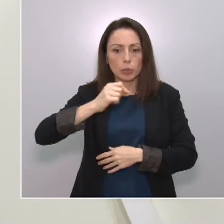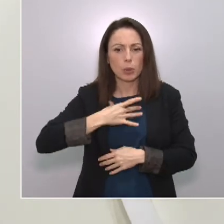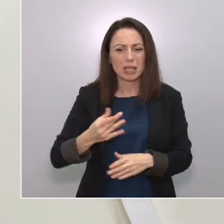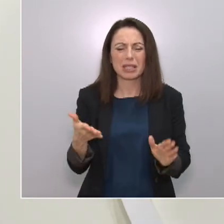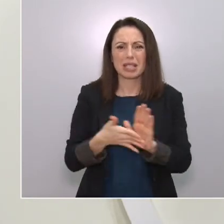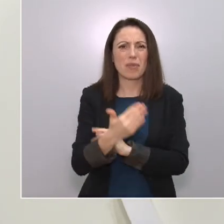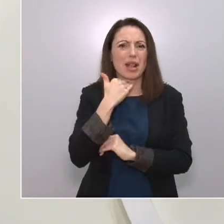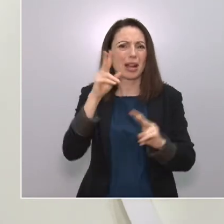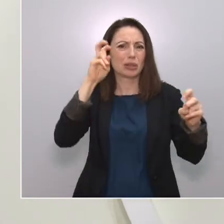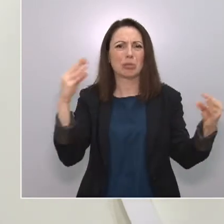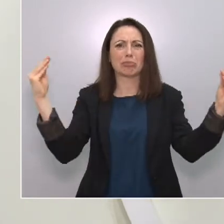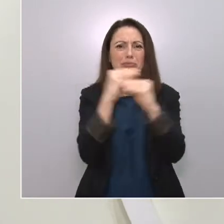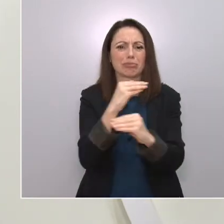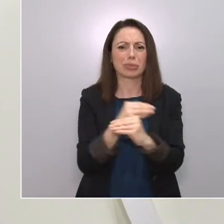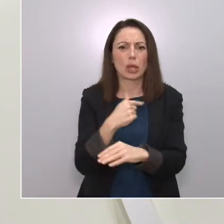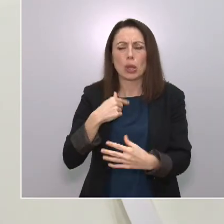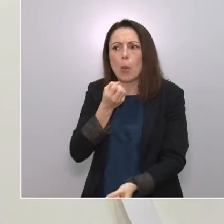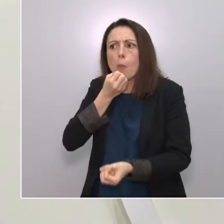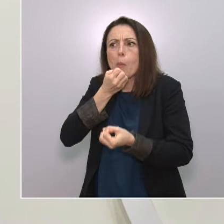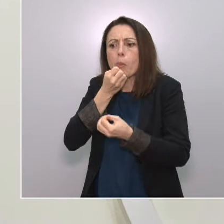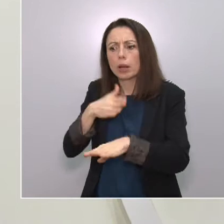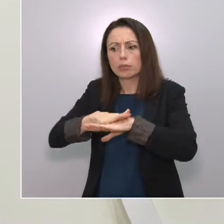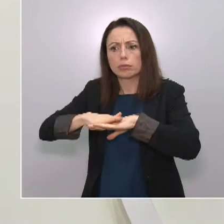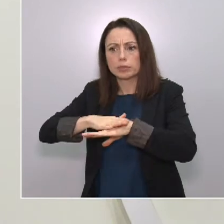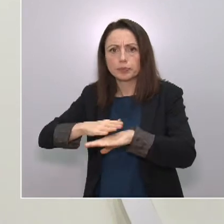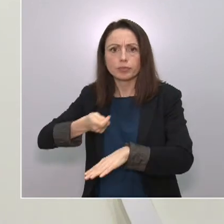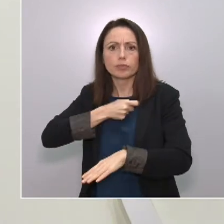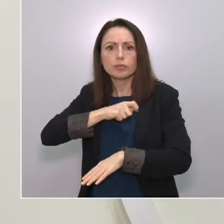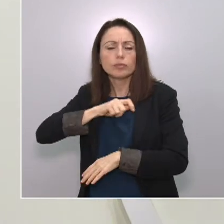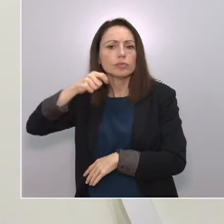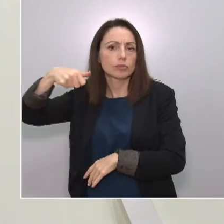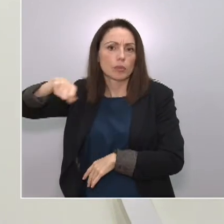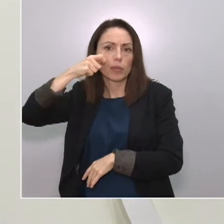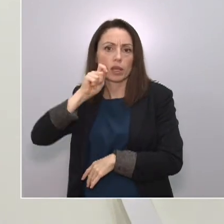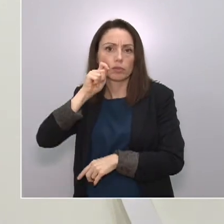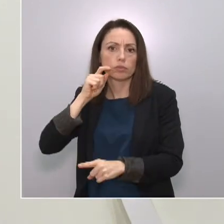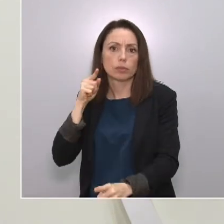aquí no encaja. Y yo se lo he transmitido al presidente del gobierno para que así me lo resuelva.